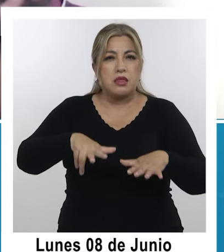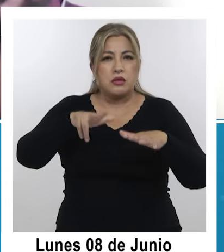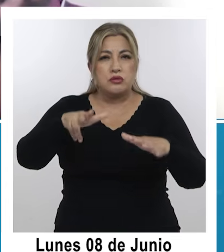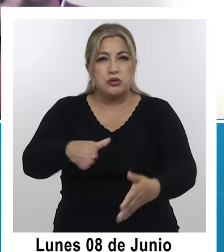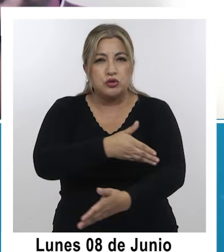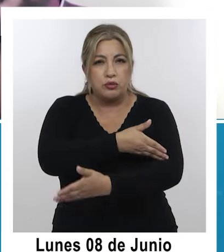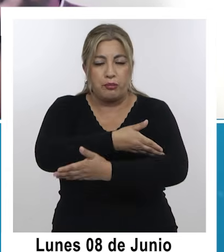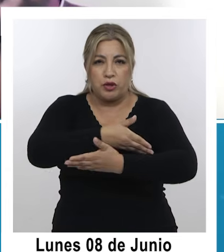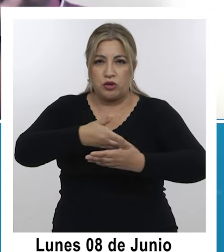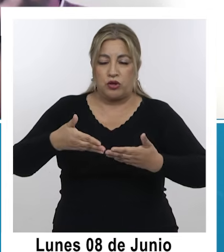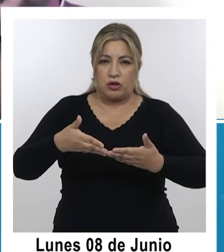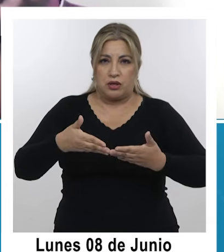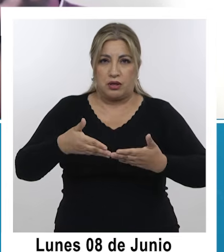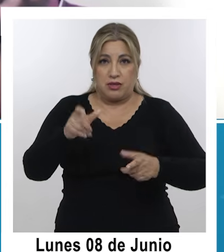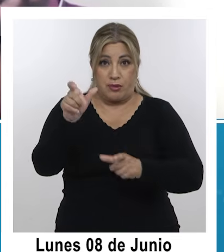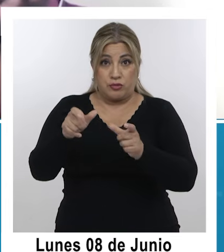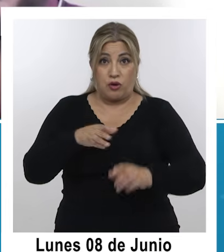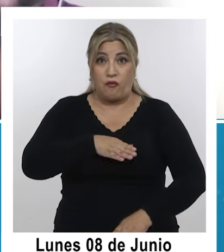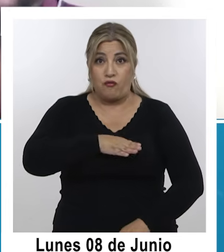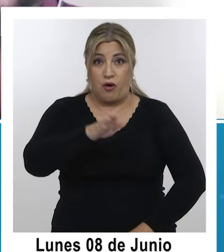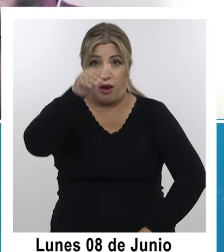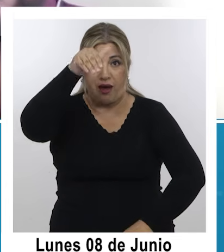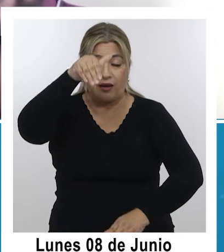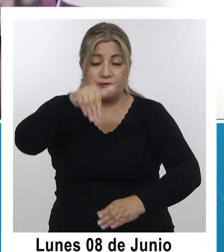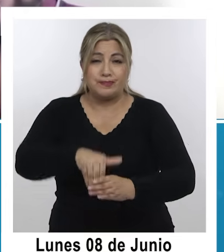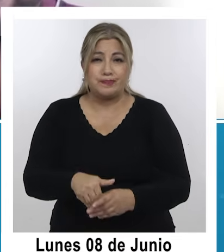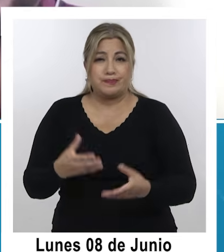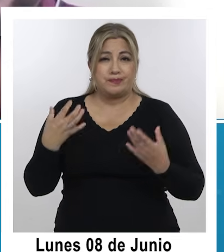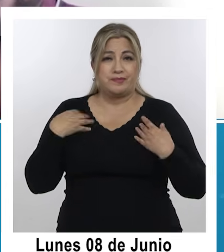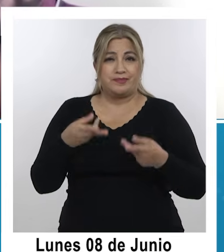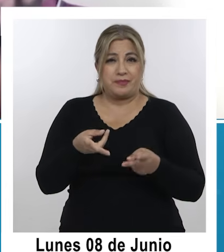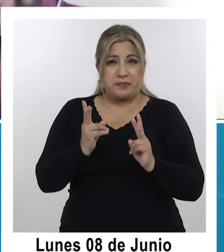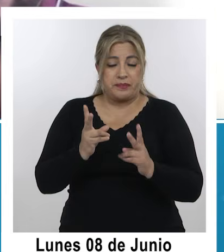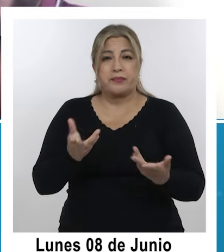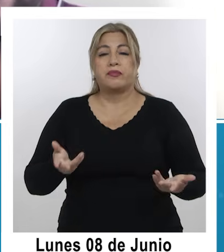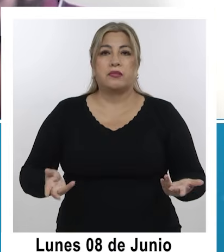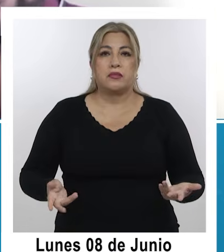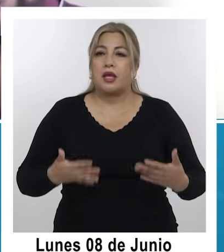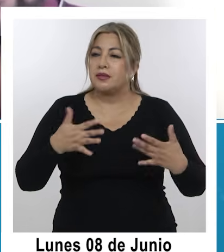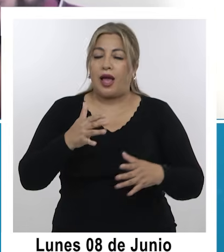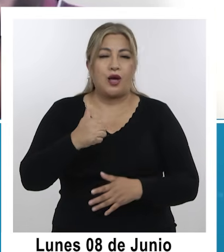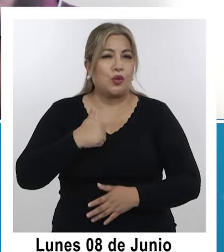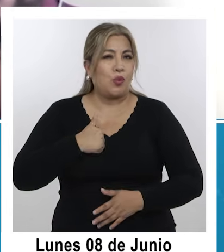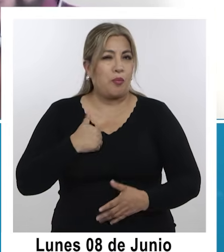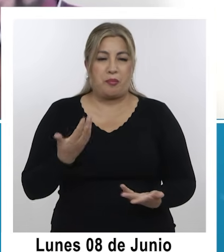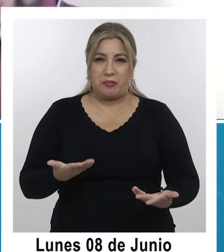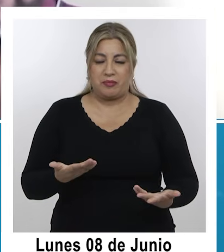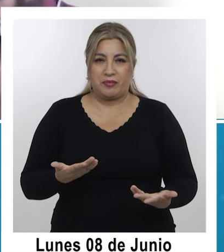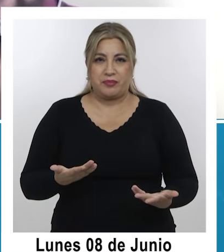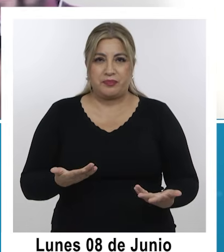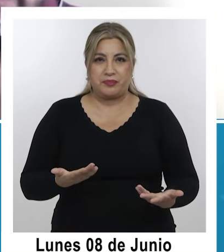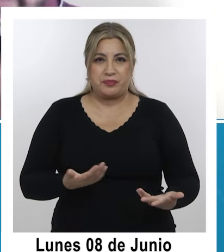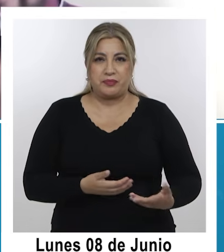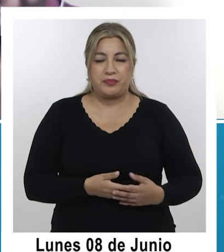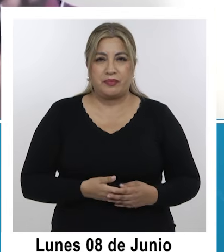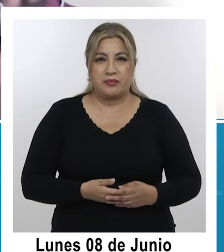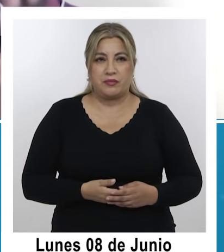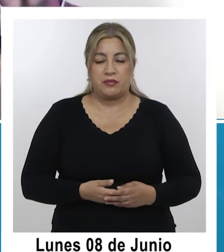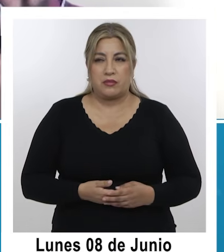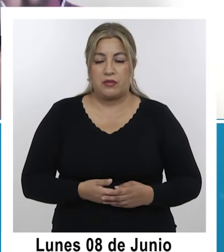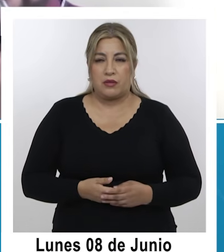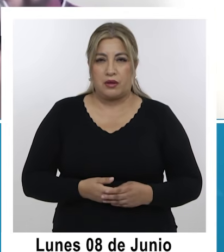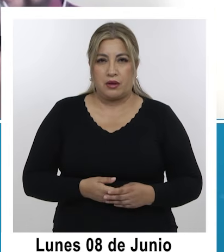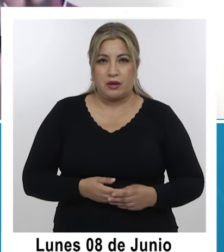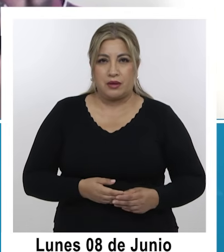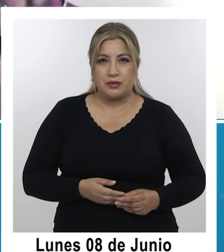millones de electores aptos para votar han ido a cumplir con su deber cívico hasta el